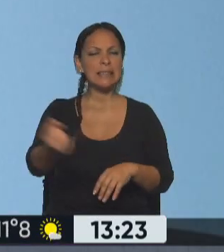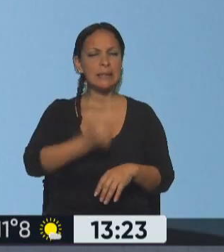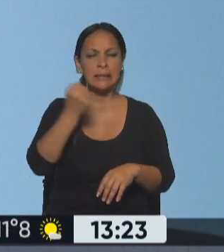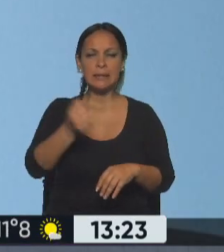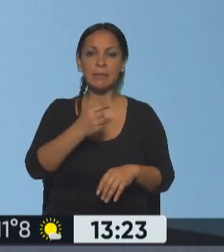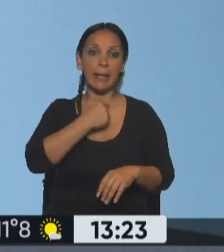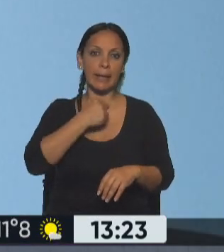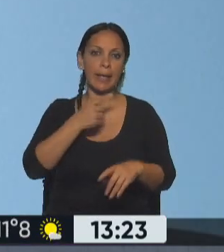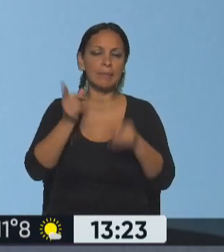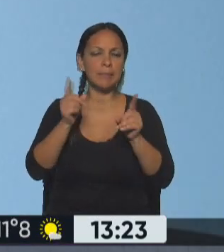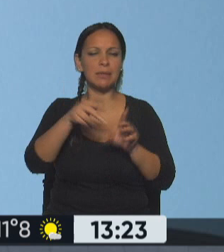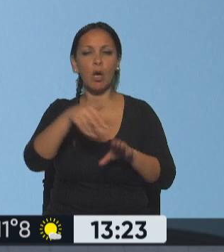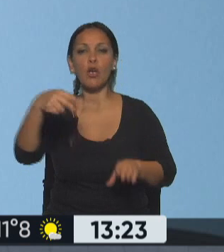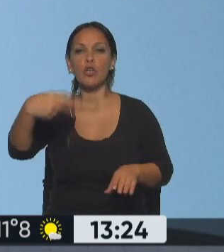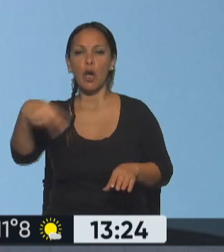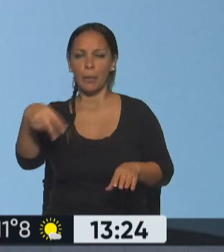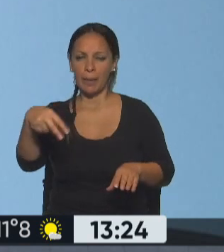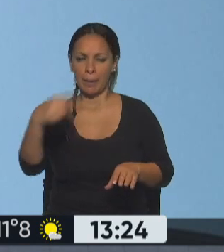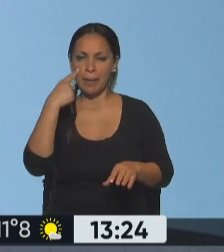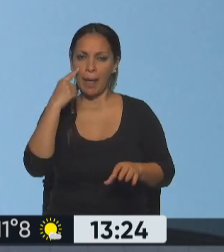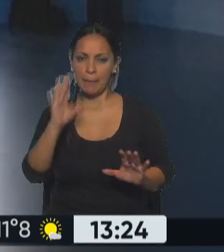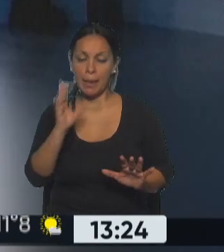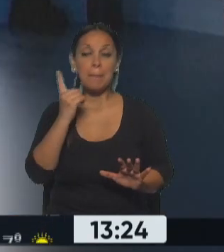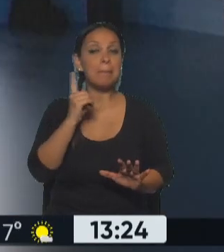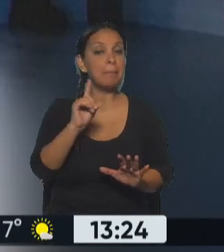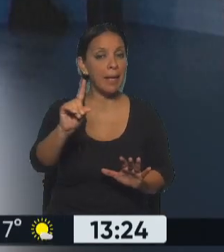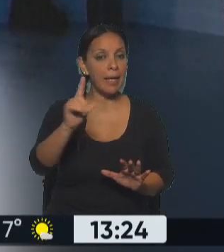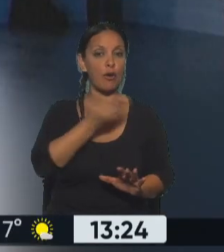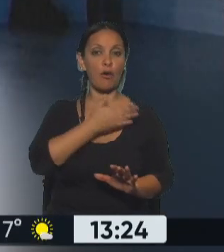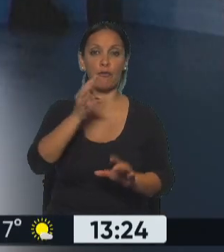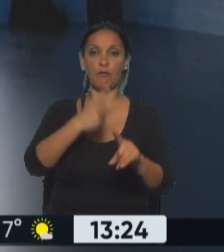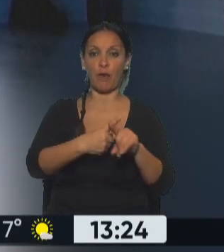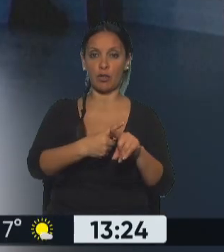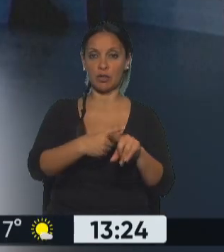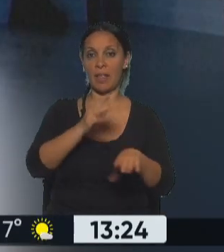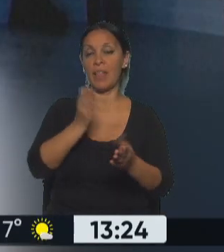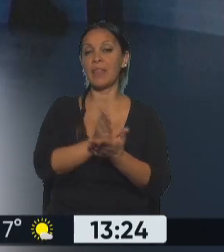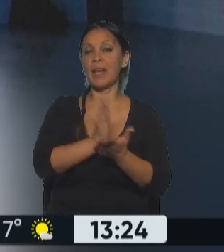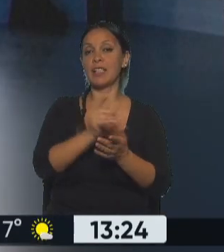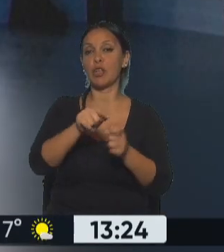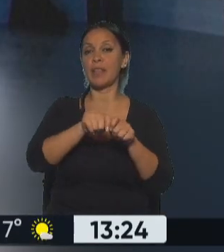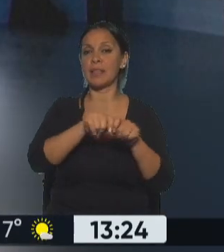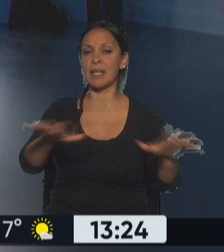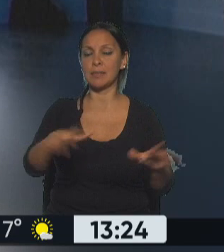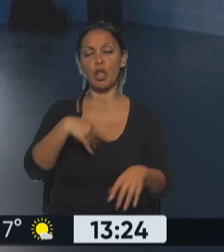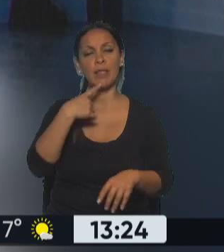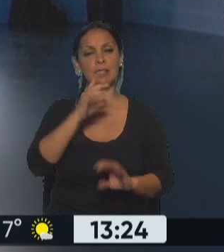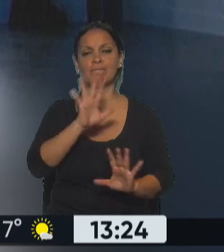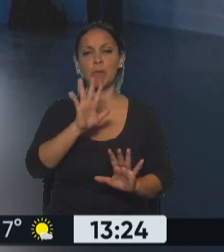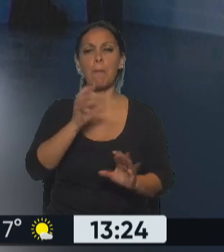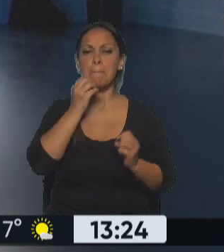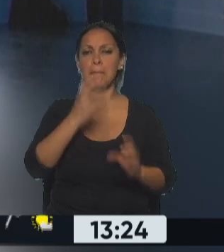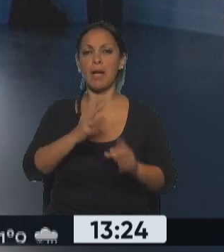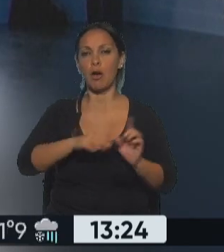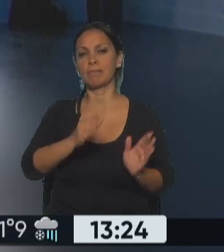en noviembre en el mes de noviembre de este año pero la cadena Fox que tiene los derechos de transmisión prefiere pasarlas para enero del 2024